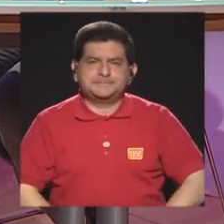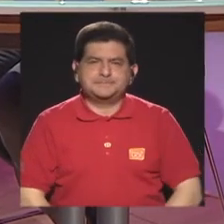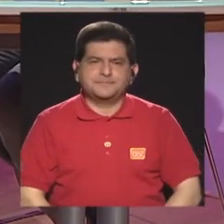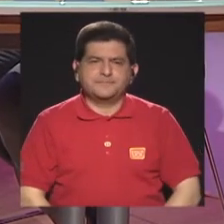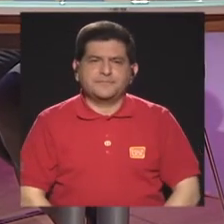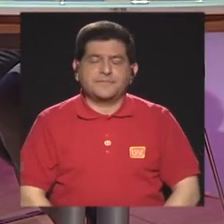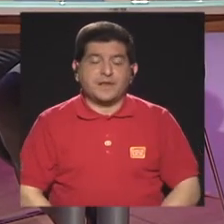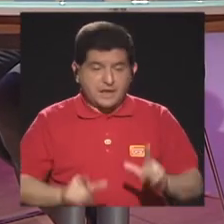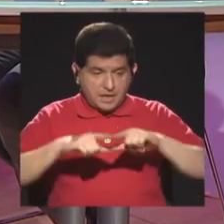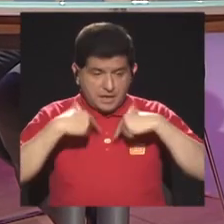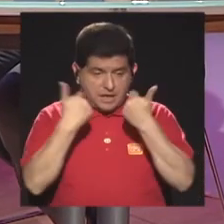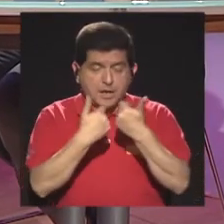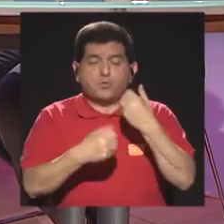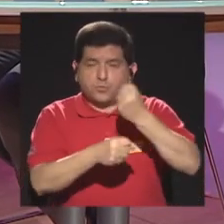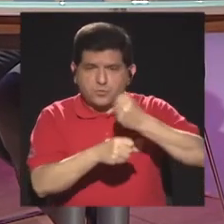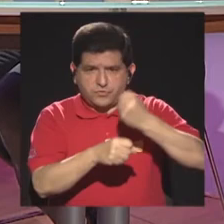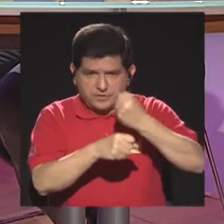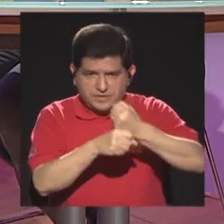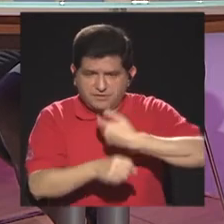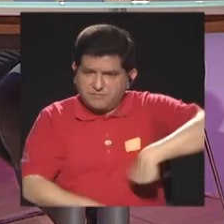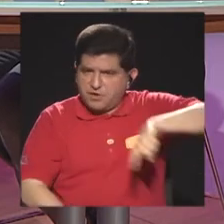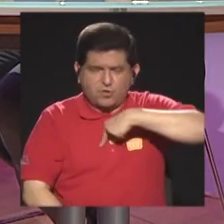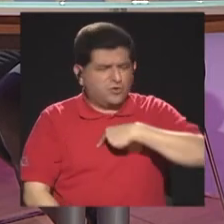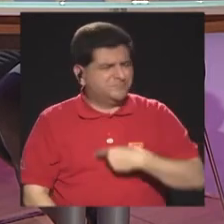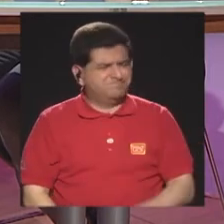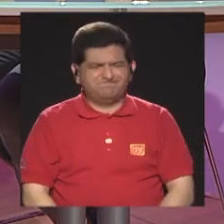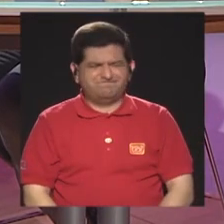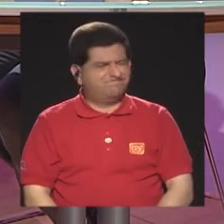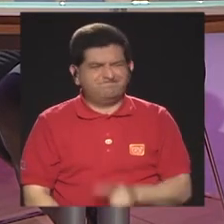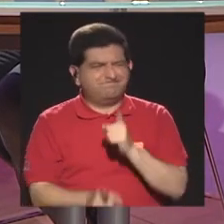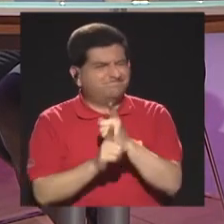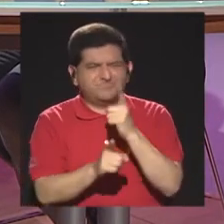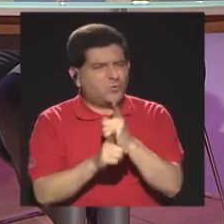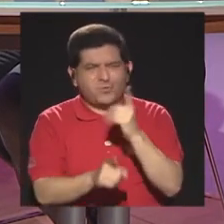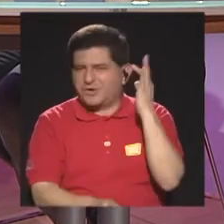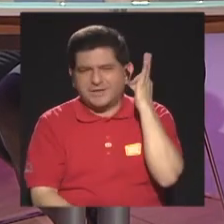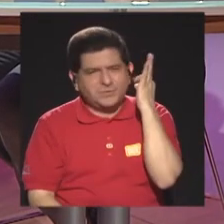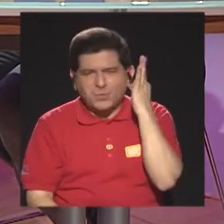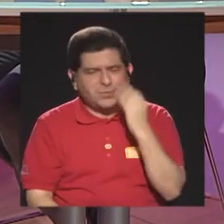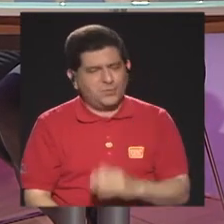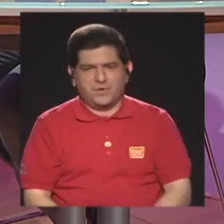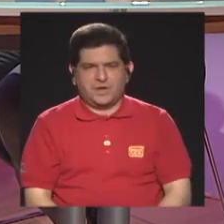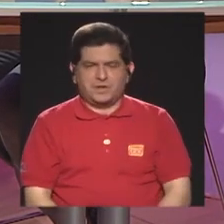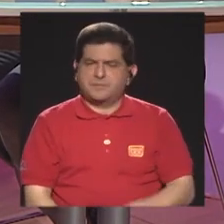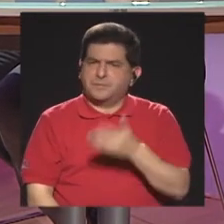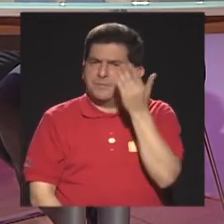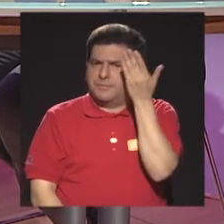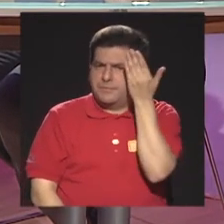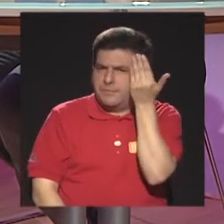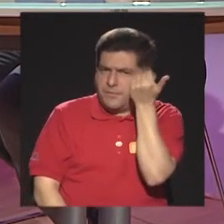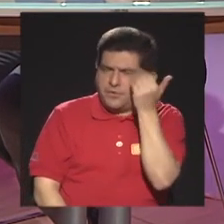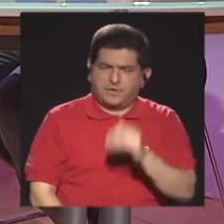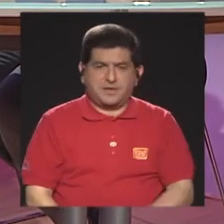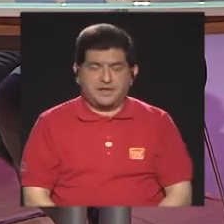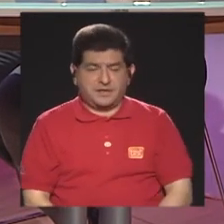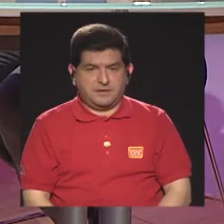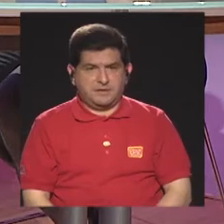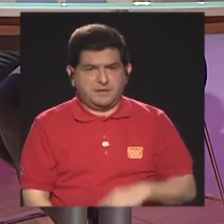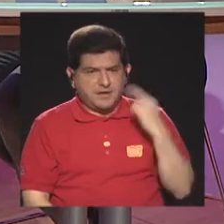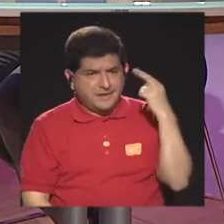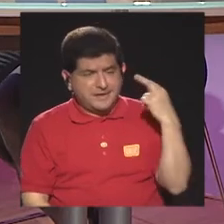en la cuadrilla de atraque yo creo que no es conveniente que se nombren mujeres. Y yo le pregunto, ¿y por qué no? Me dice, no, es